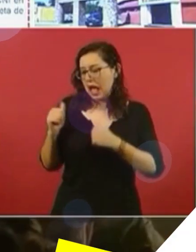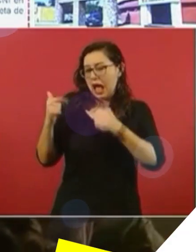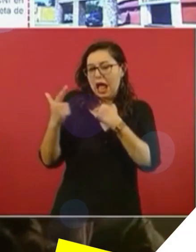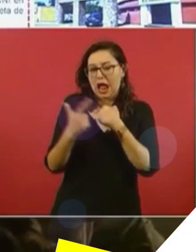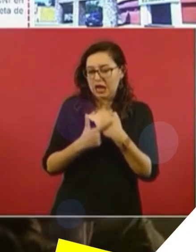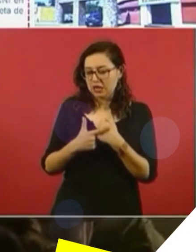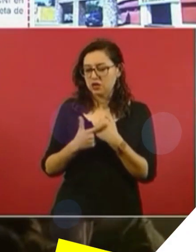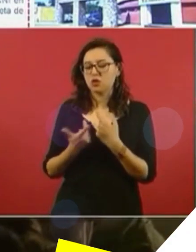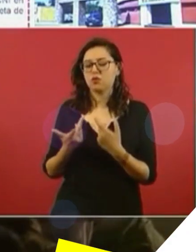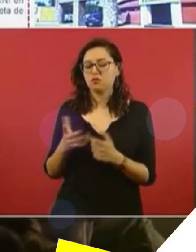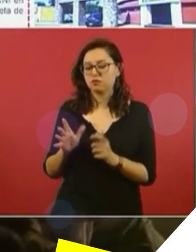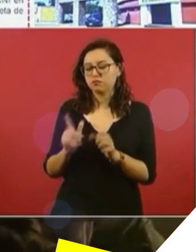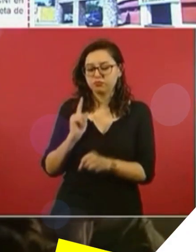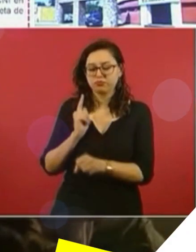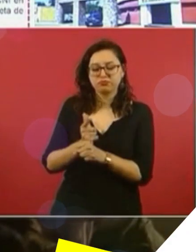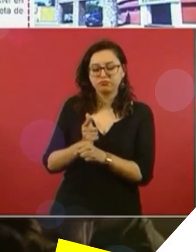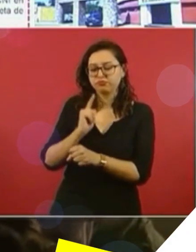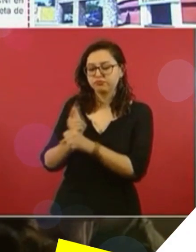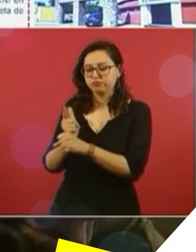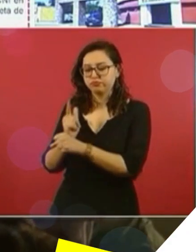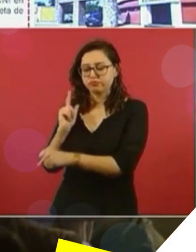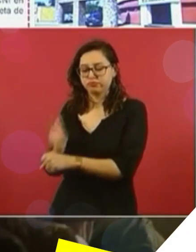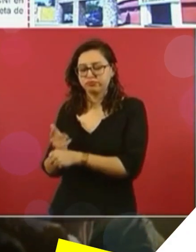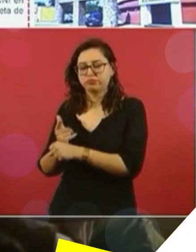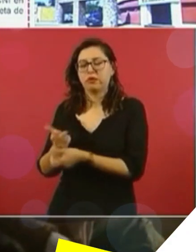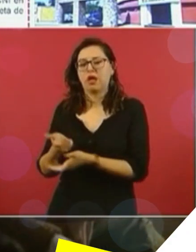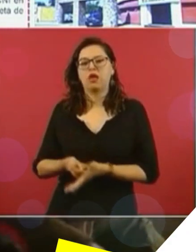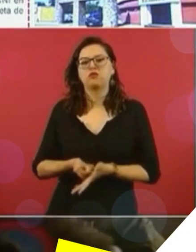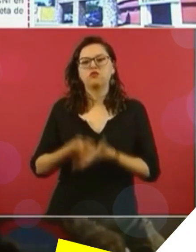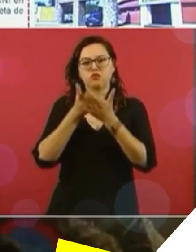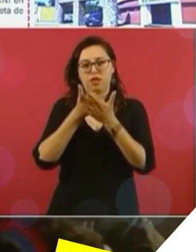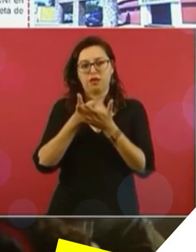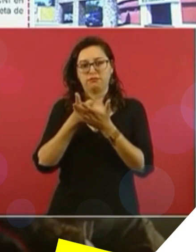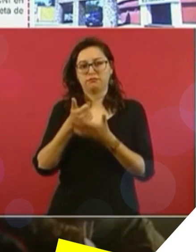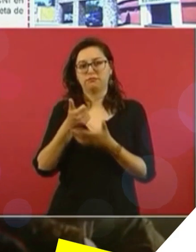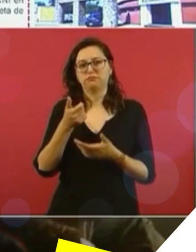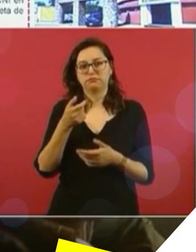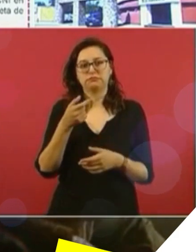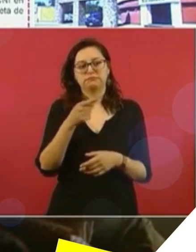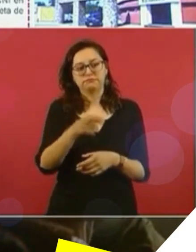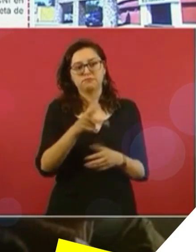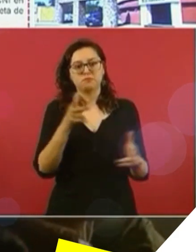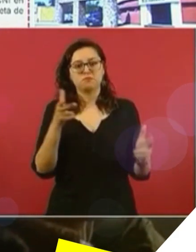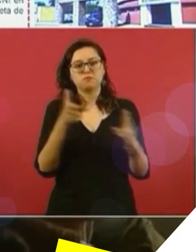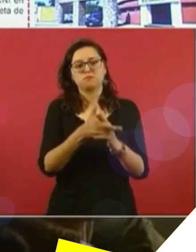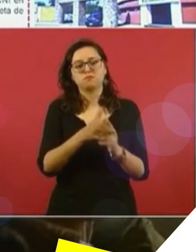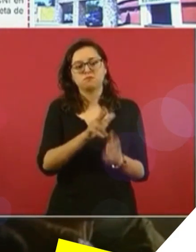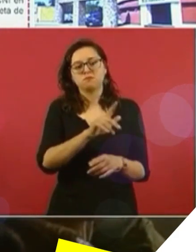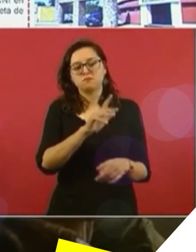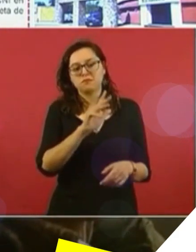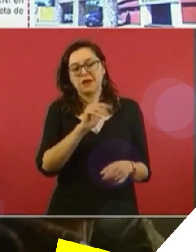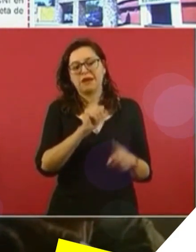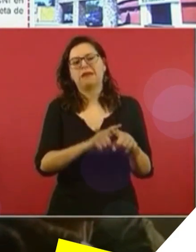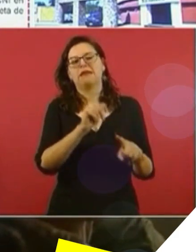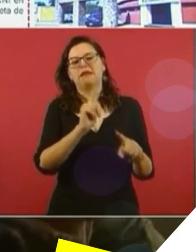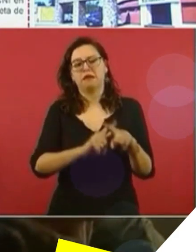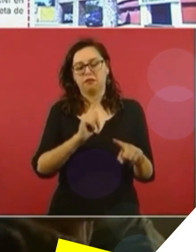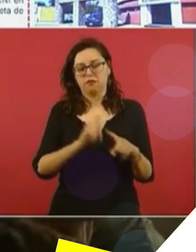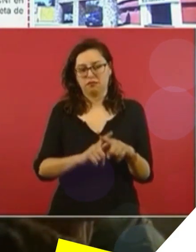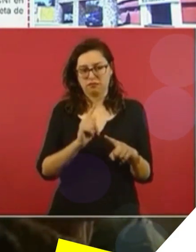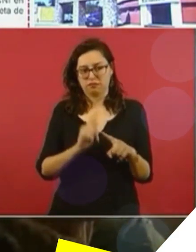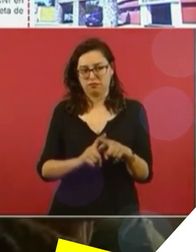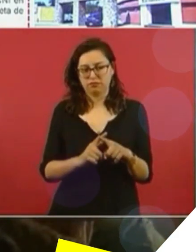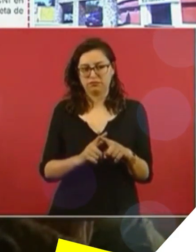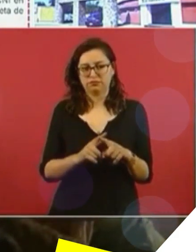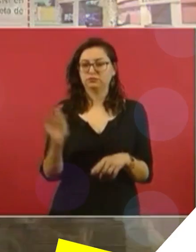sostiene su hipótesis, línea que está dentro de las indagatorias. El padre de la joven dice además que le gusta el que haya intervenido